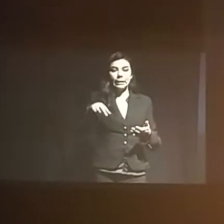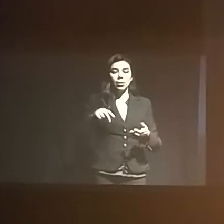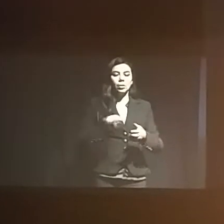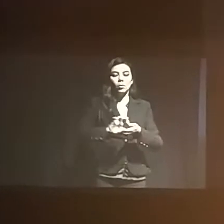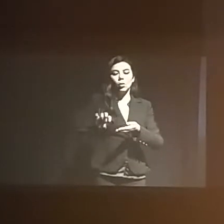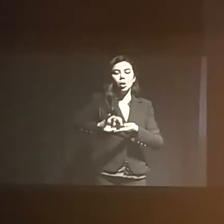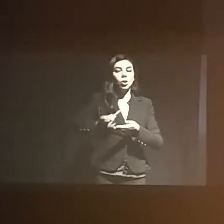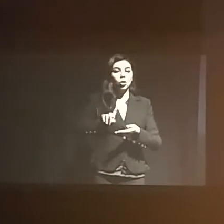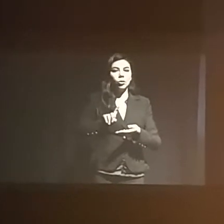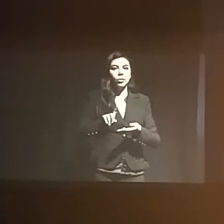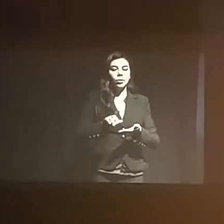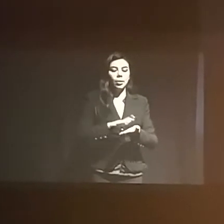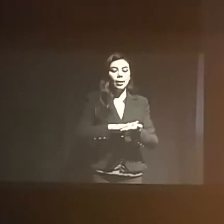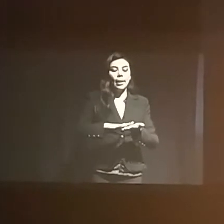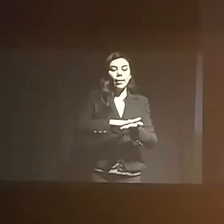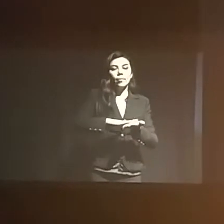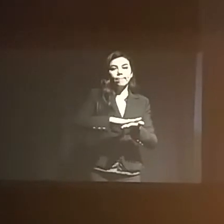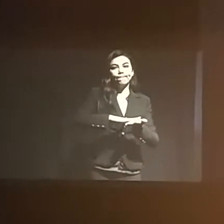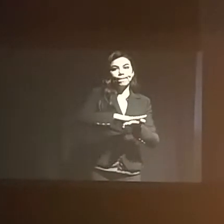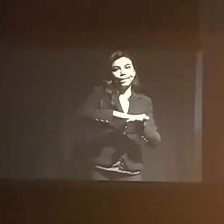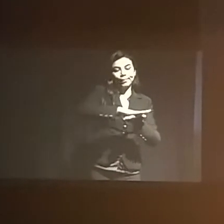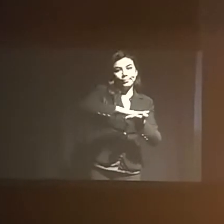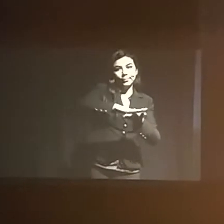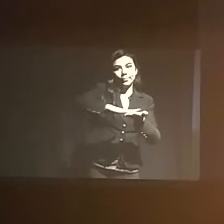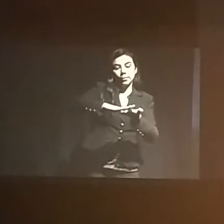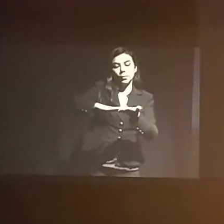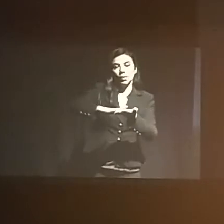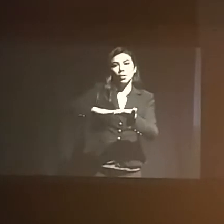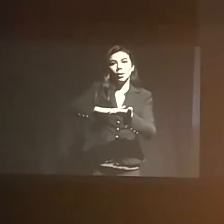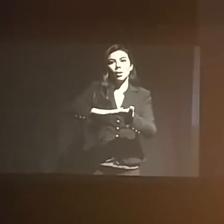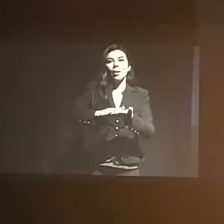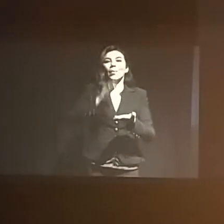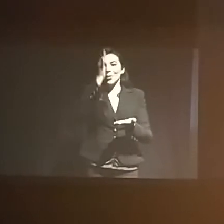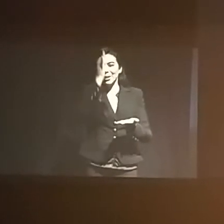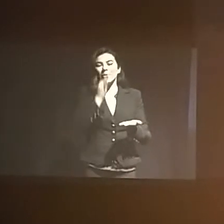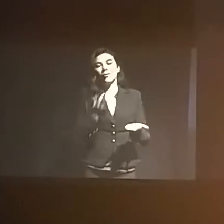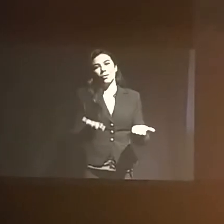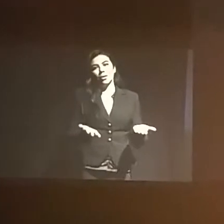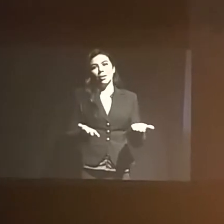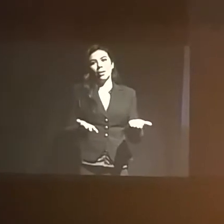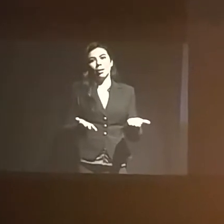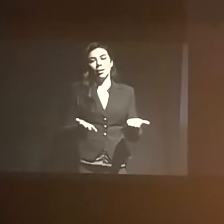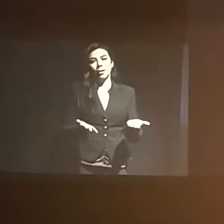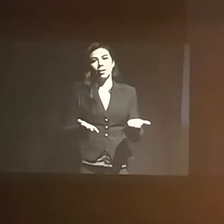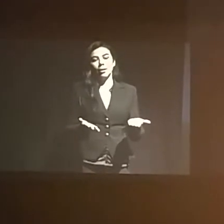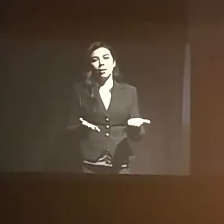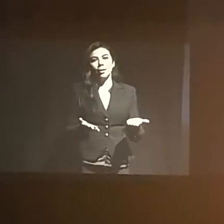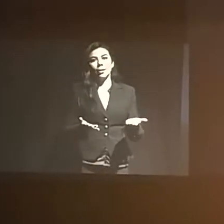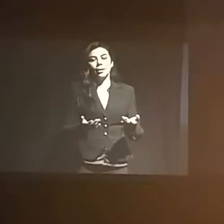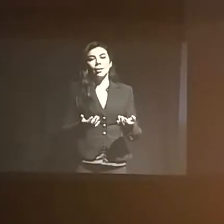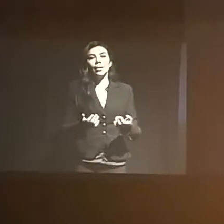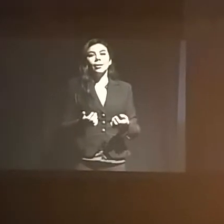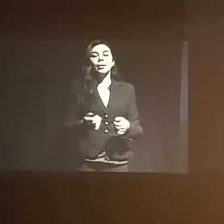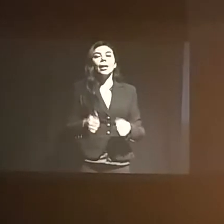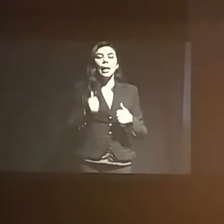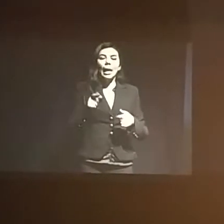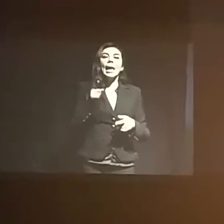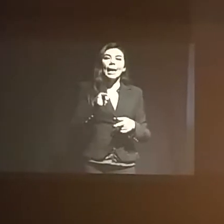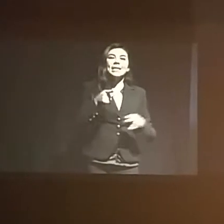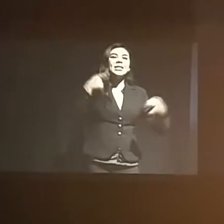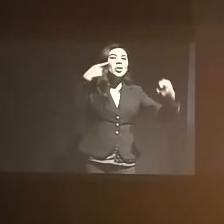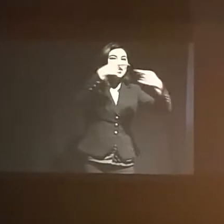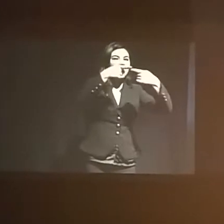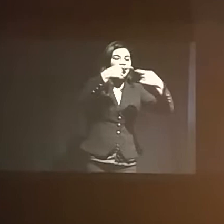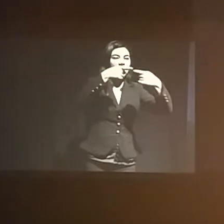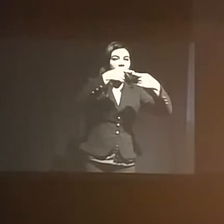adoquín pulido que sea antideslizante. Para que se vea como adoquín, pero funcione como pavimento. Ese es el desafío en el concepto del diseño